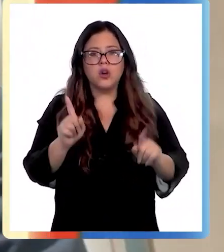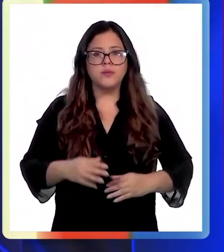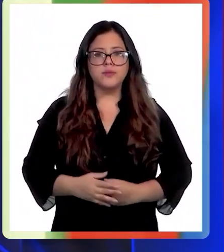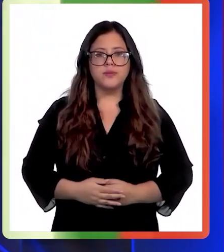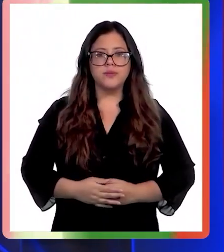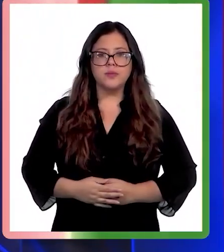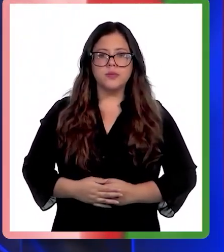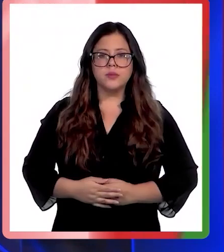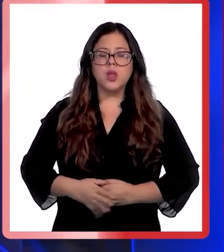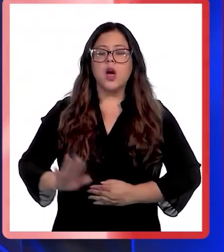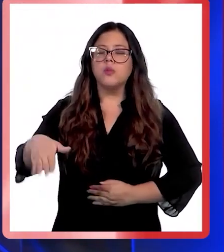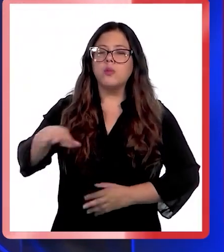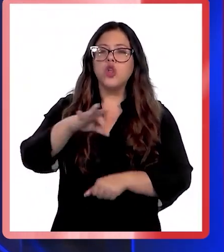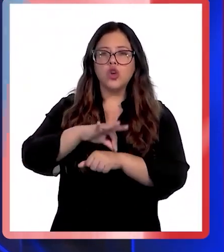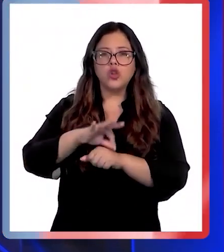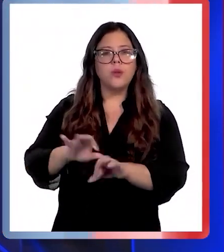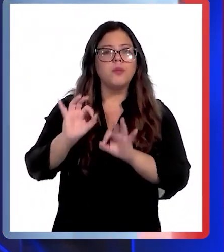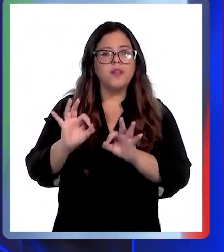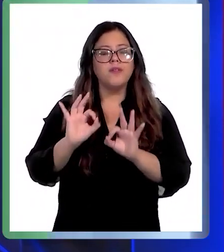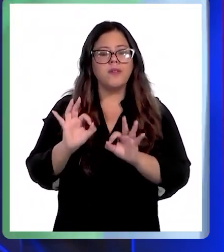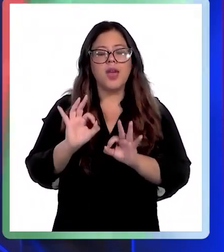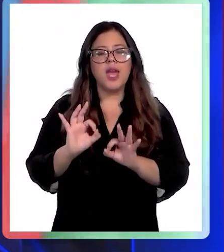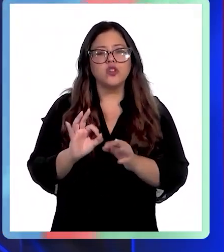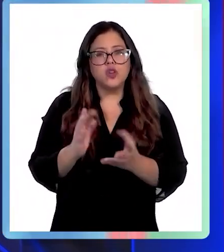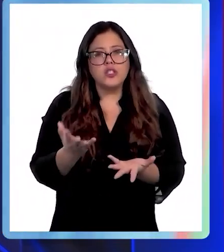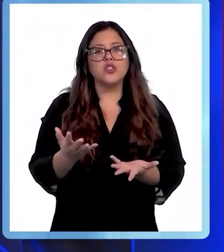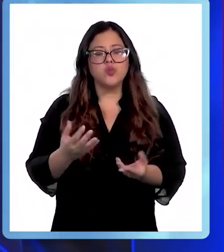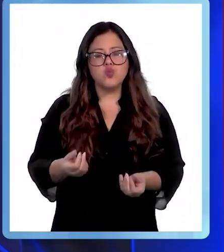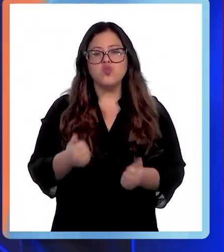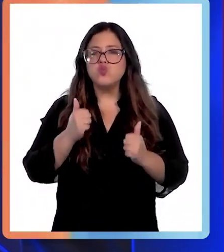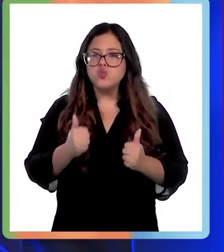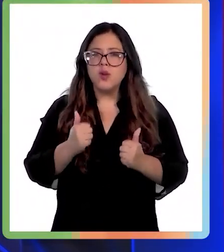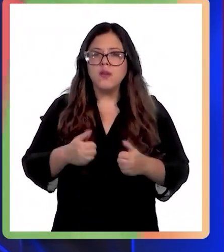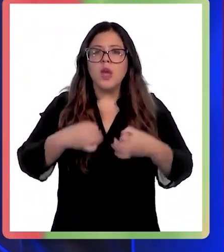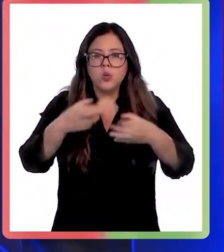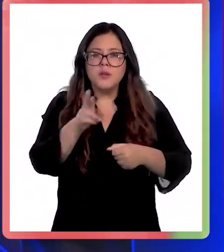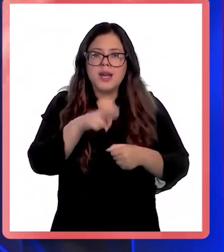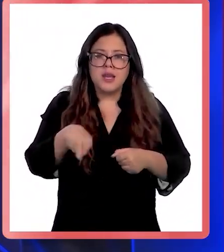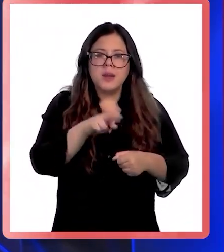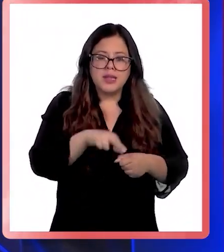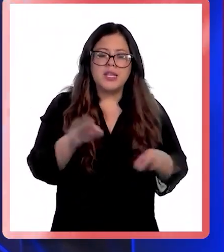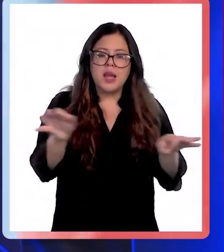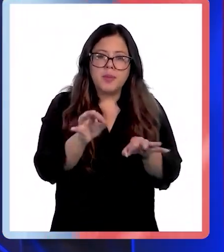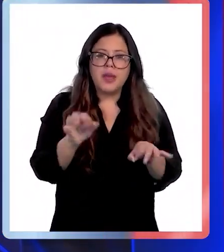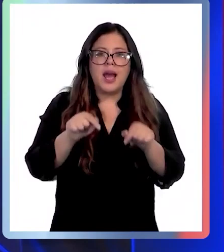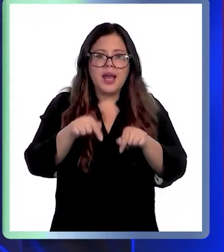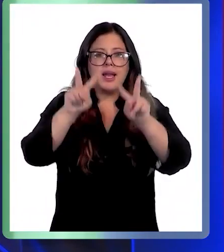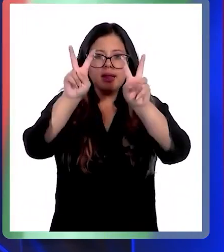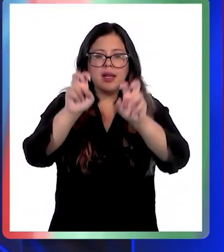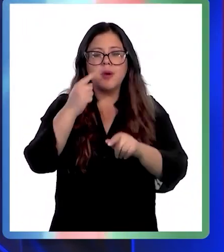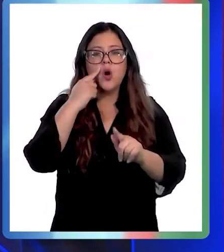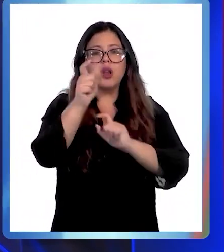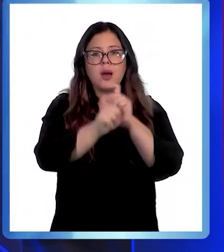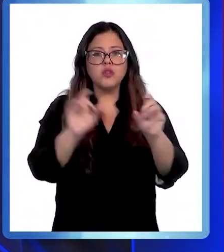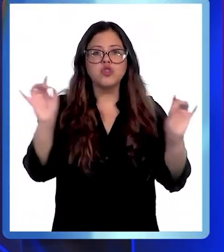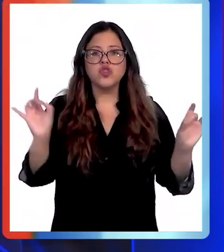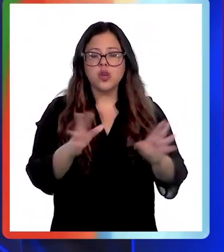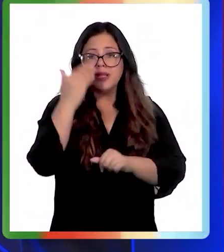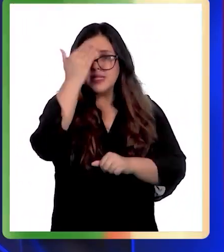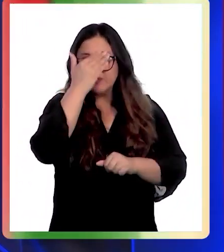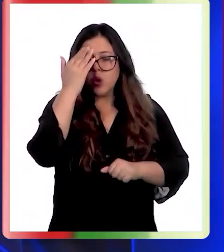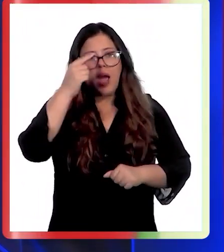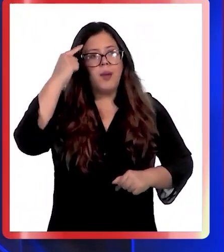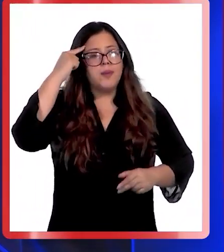directamente. No, doctor, perfecto, impecable, me parece sumamente bien hacer hincapié en ese punto porque es lo que dijo usted, ¿no? La gente